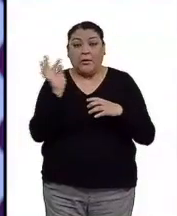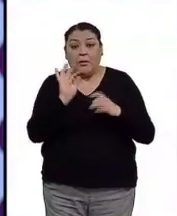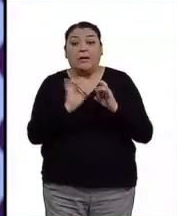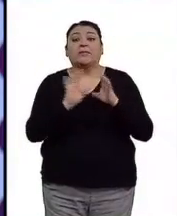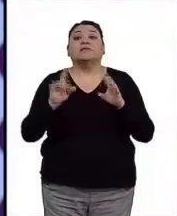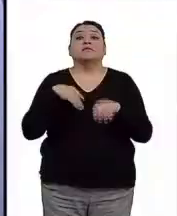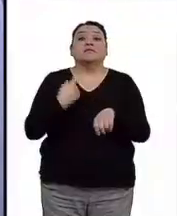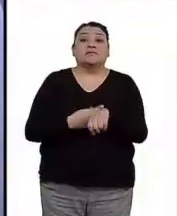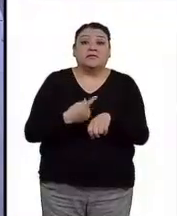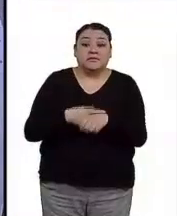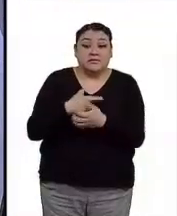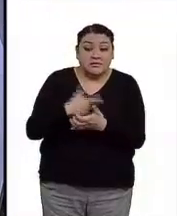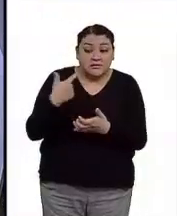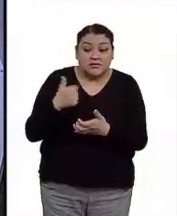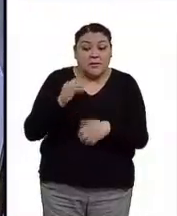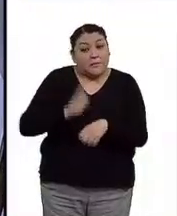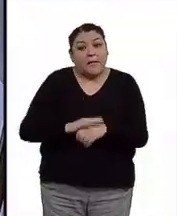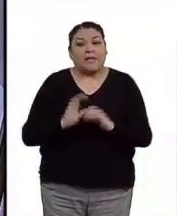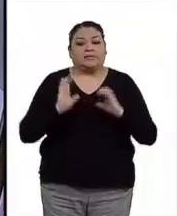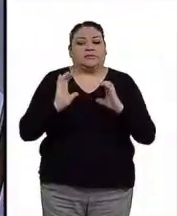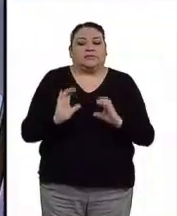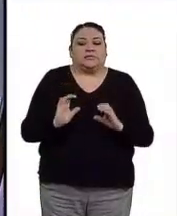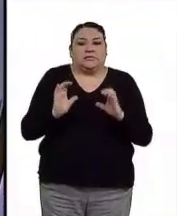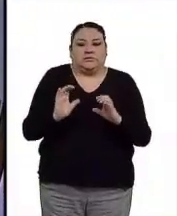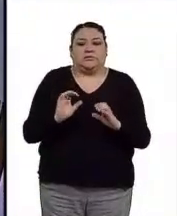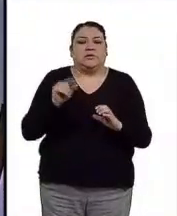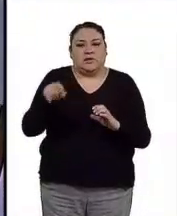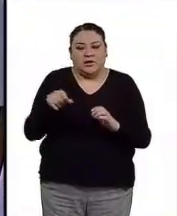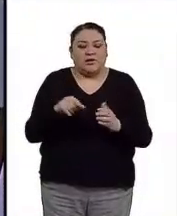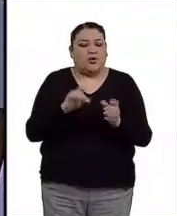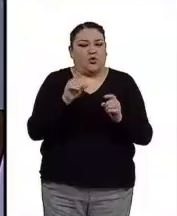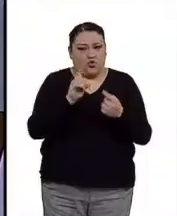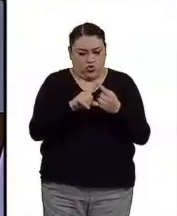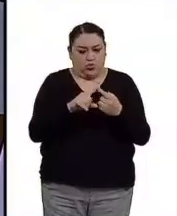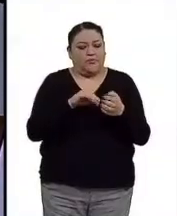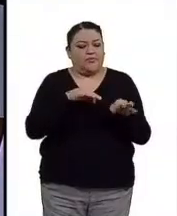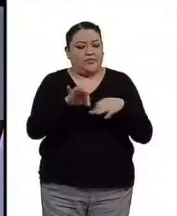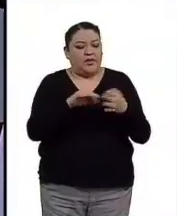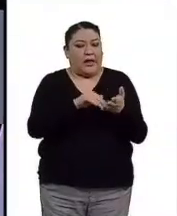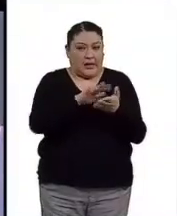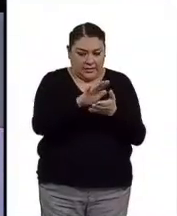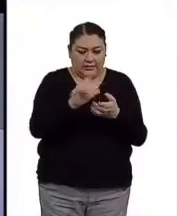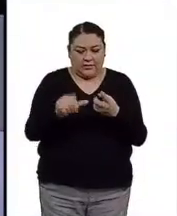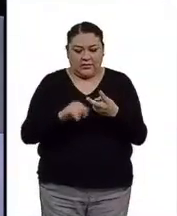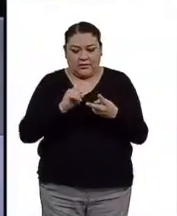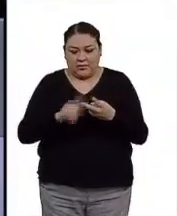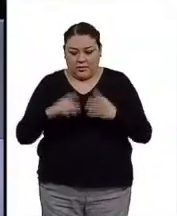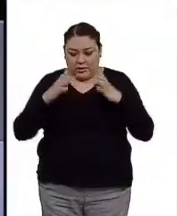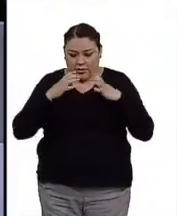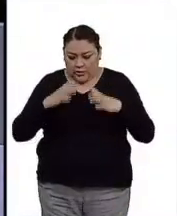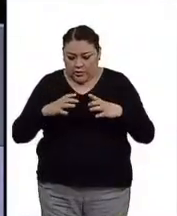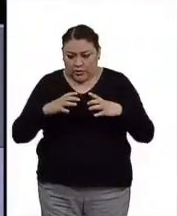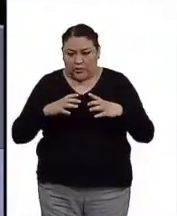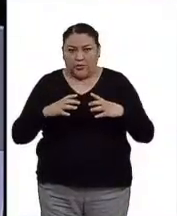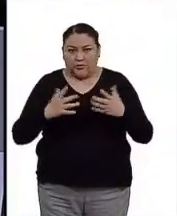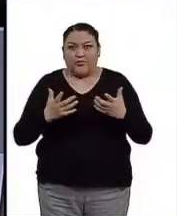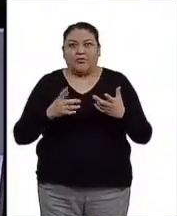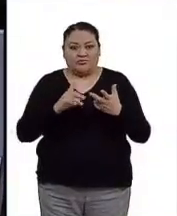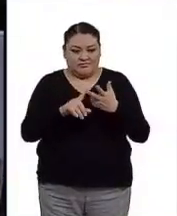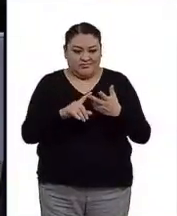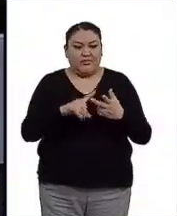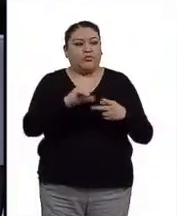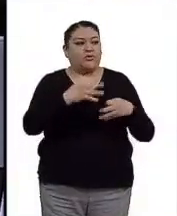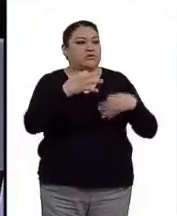complicar. Entonces, aparte de perder su trabajo, tener que confrontarse a una situación de falta de acceso a la justicia laboral, como